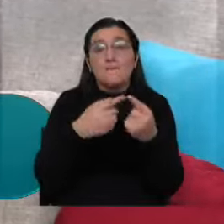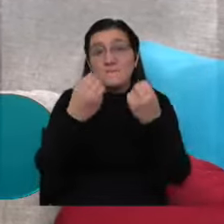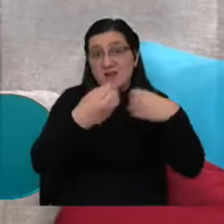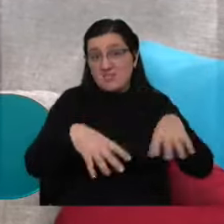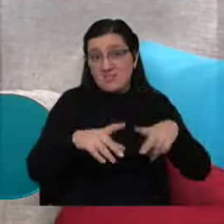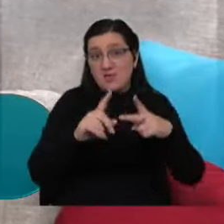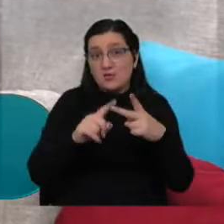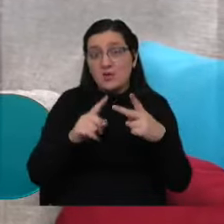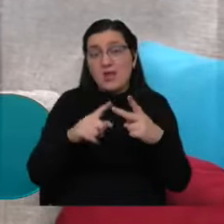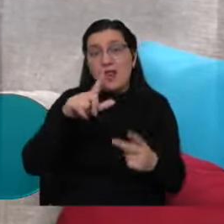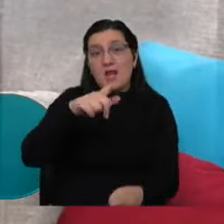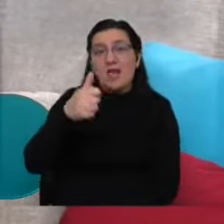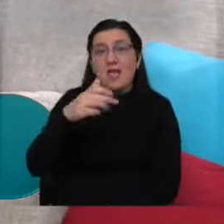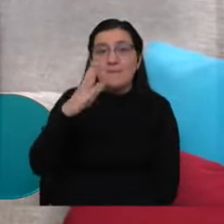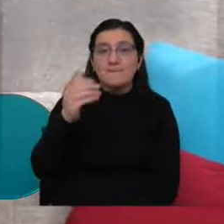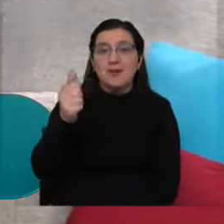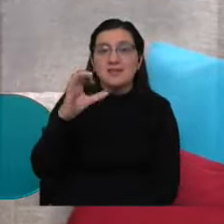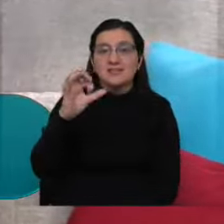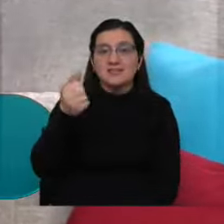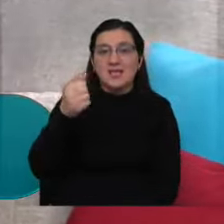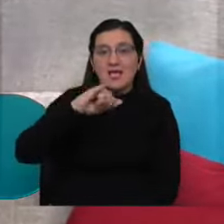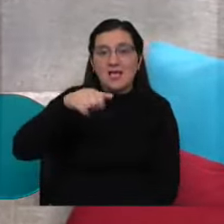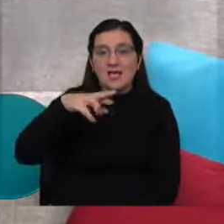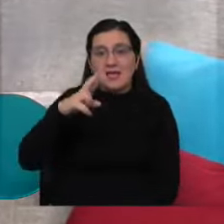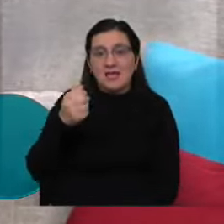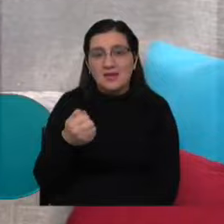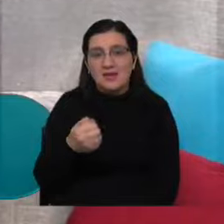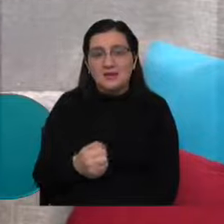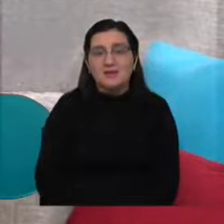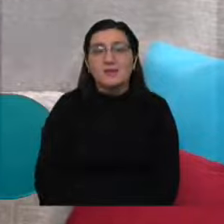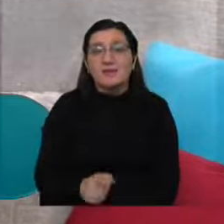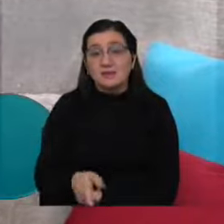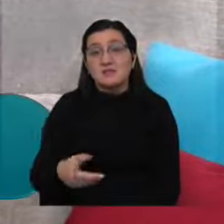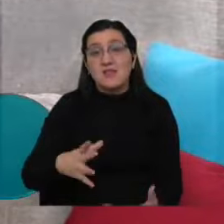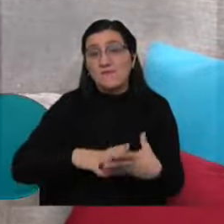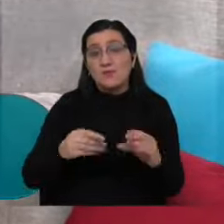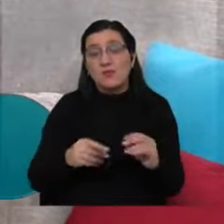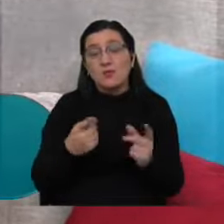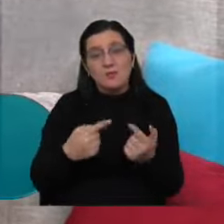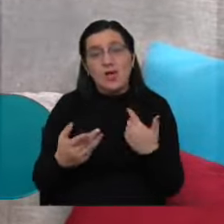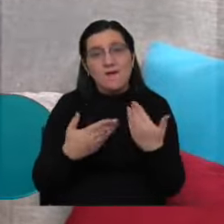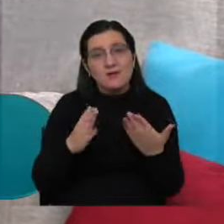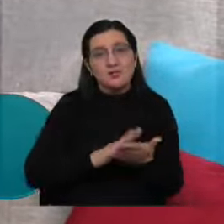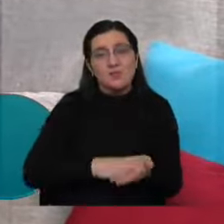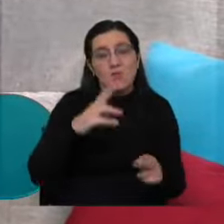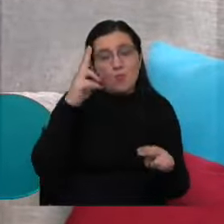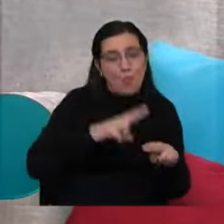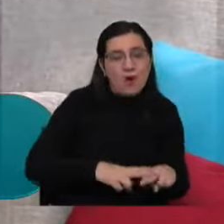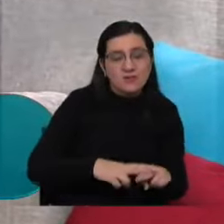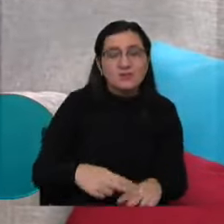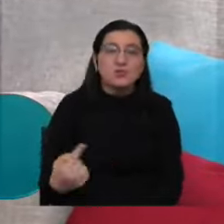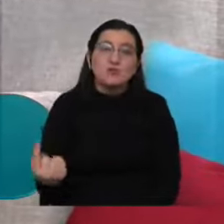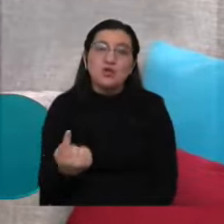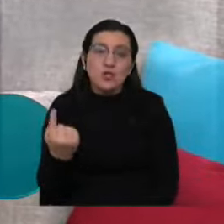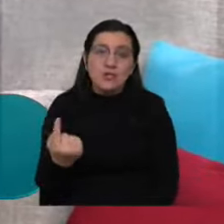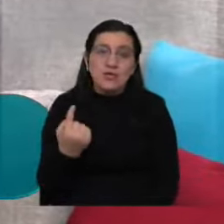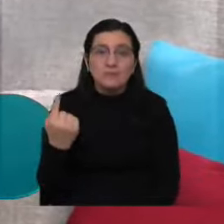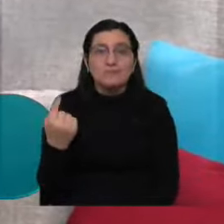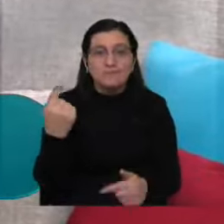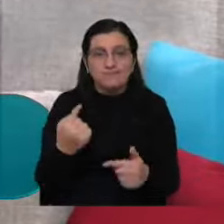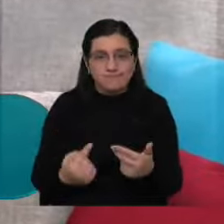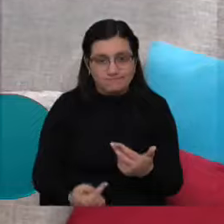este poemas donde aparece no está el estilo de Juana pero aparece la muerte la solidad y todas estas cosas con la que